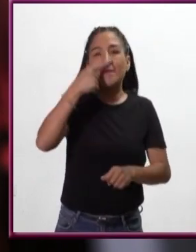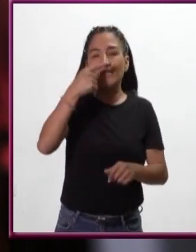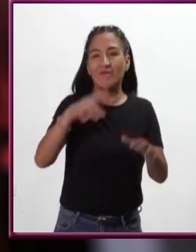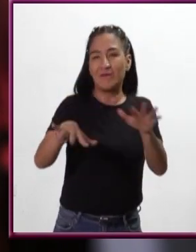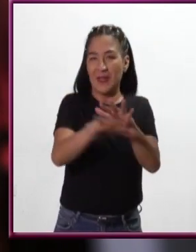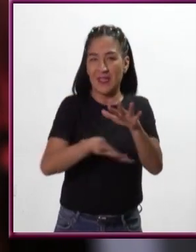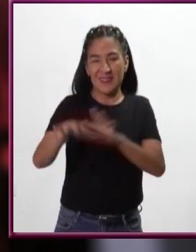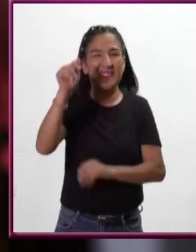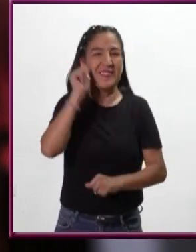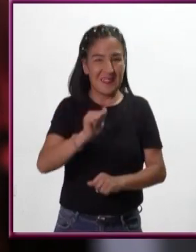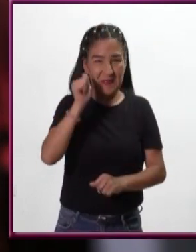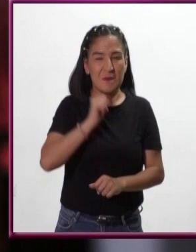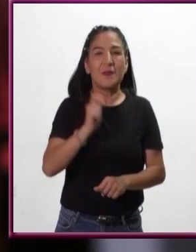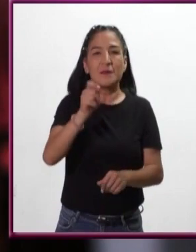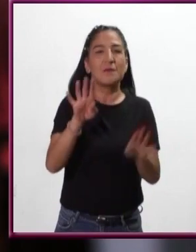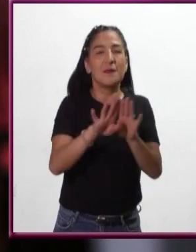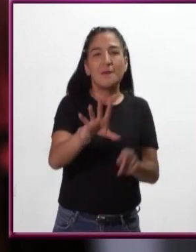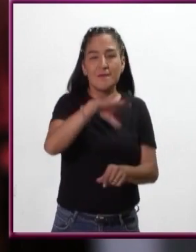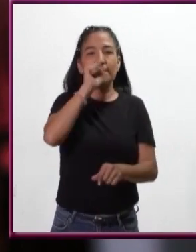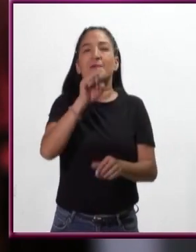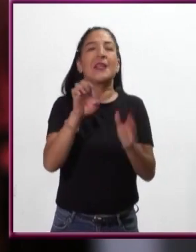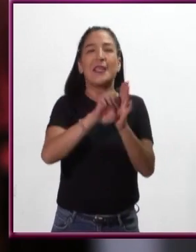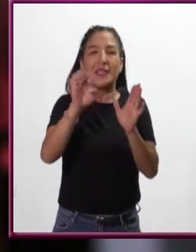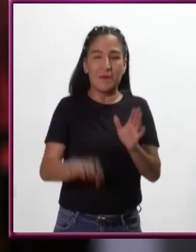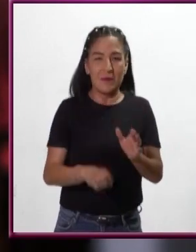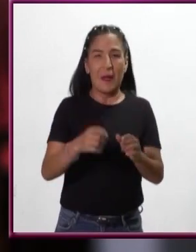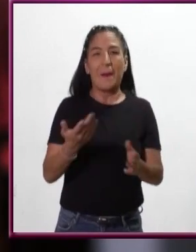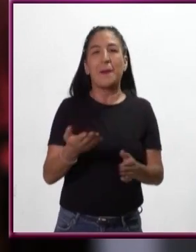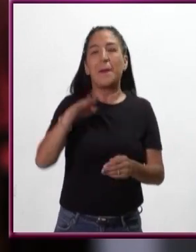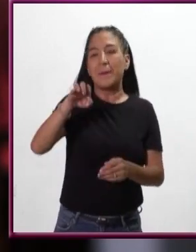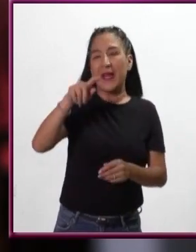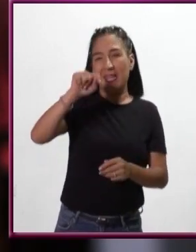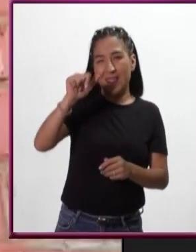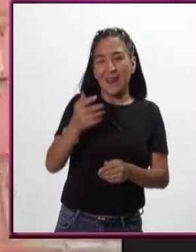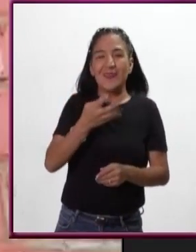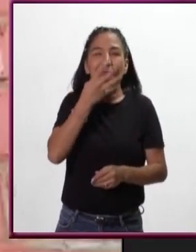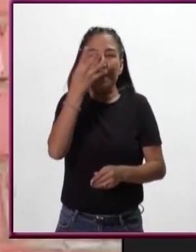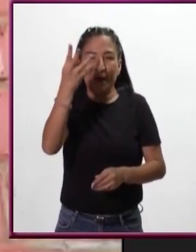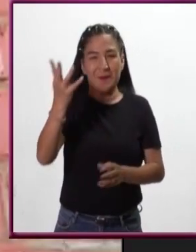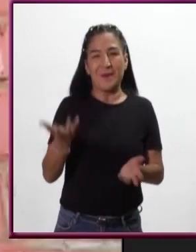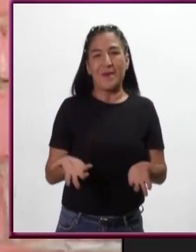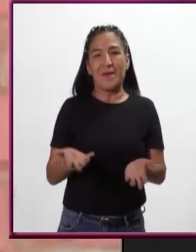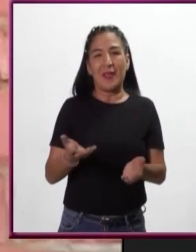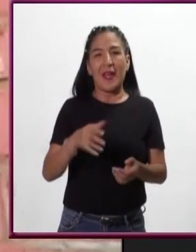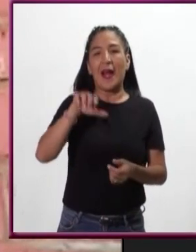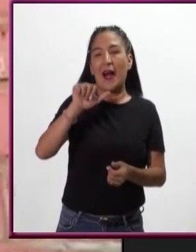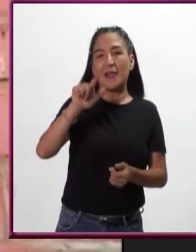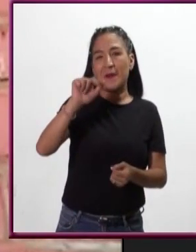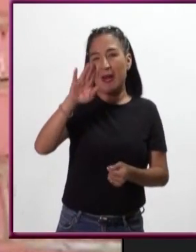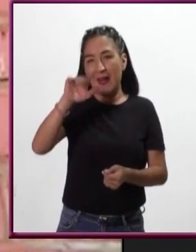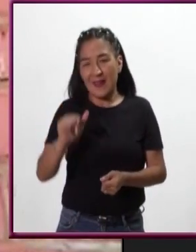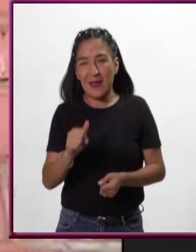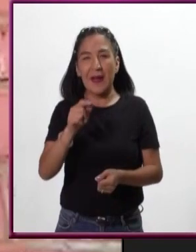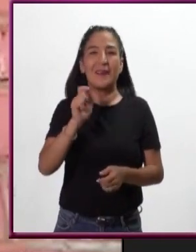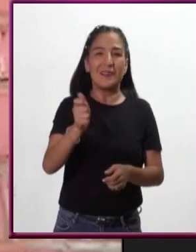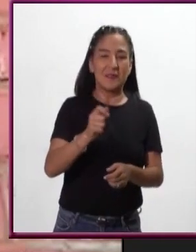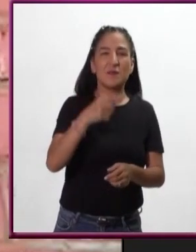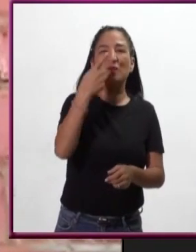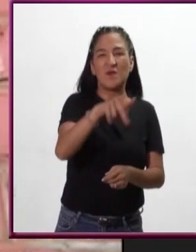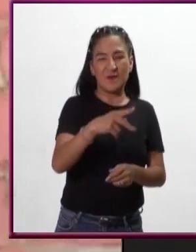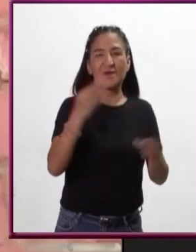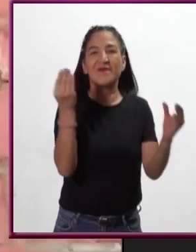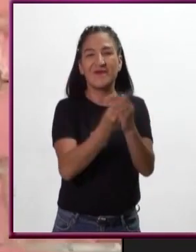básicos. Estos olores básicos que captamos es, por ejemplo, la menta, el albahaca, o sea,